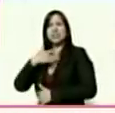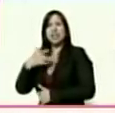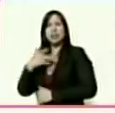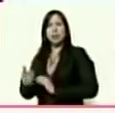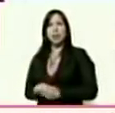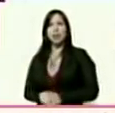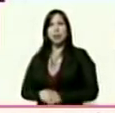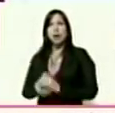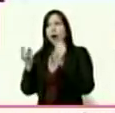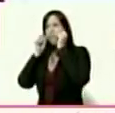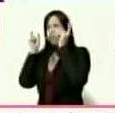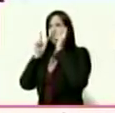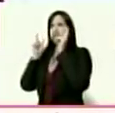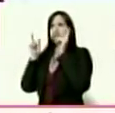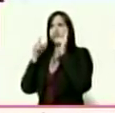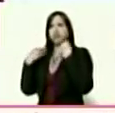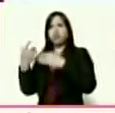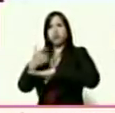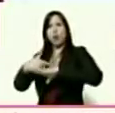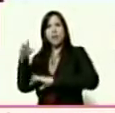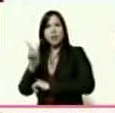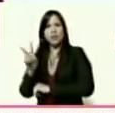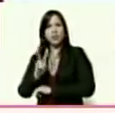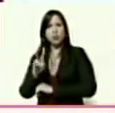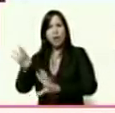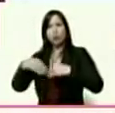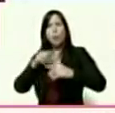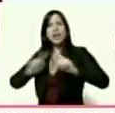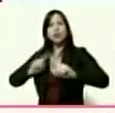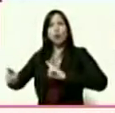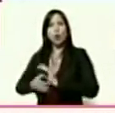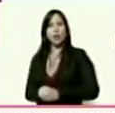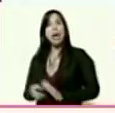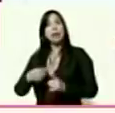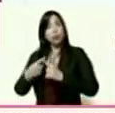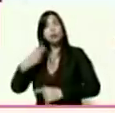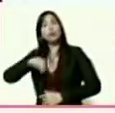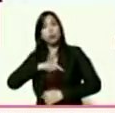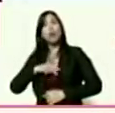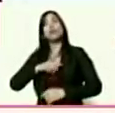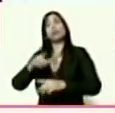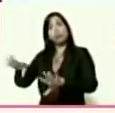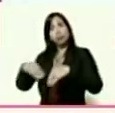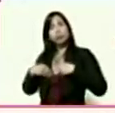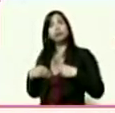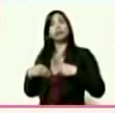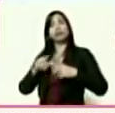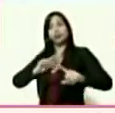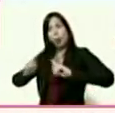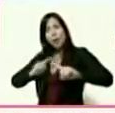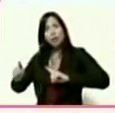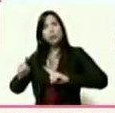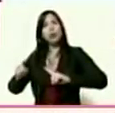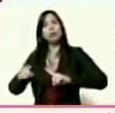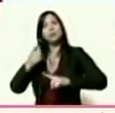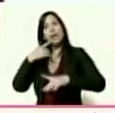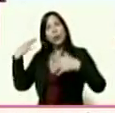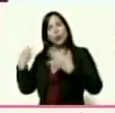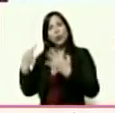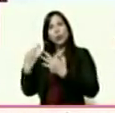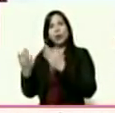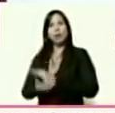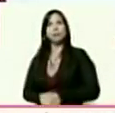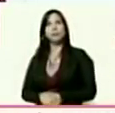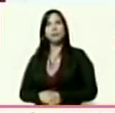como impresionados que el gobierno de Venezuela tome acciones. Vamos a seguir tomándolo. De eso no tengo la seguridad que va a ser así,